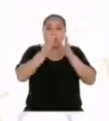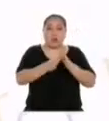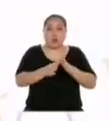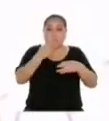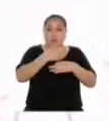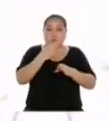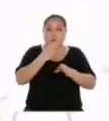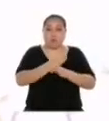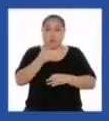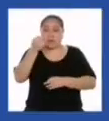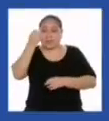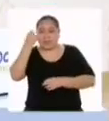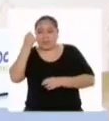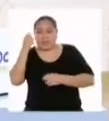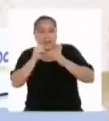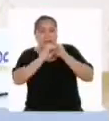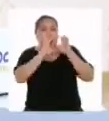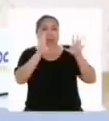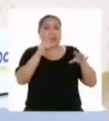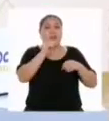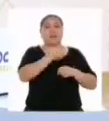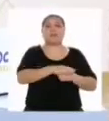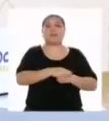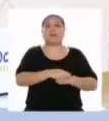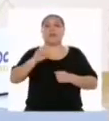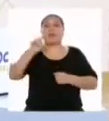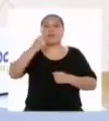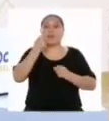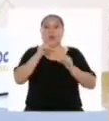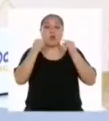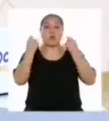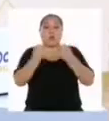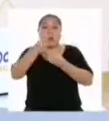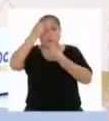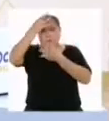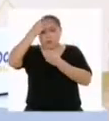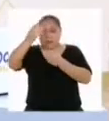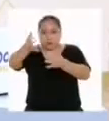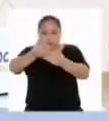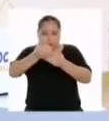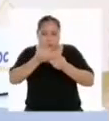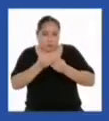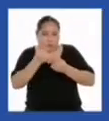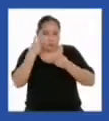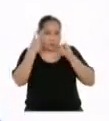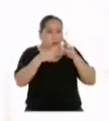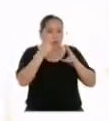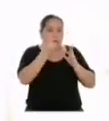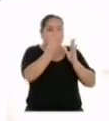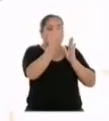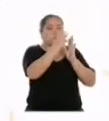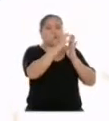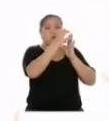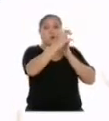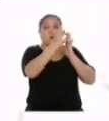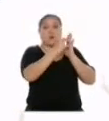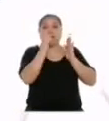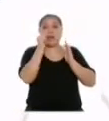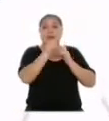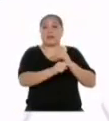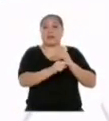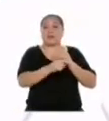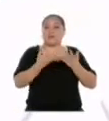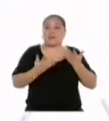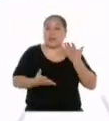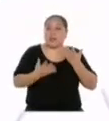la comprensión se facilite. Para el primer grupo de datos consideremos momentáneamente algunos gráficos. Estas son las